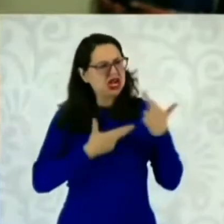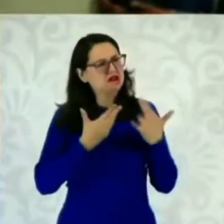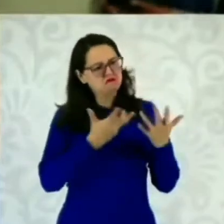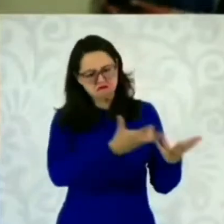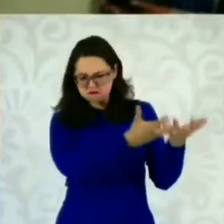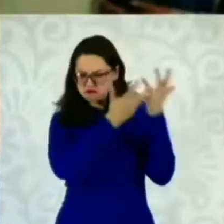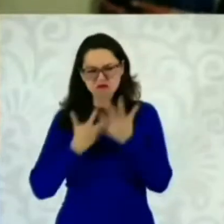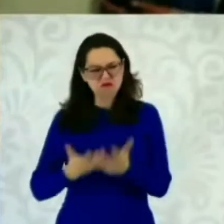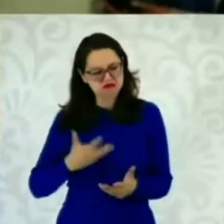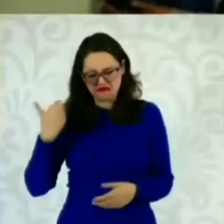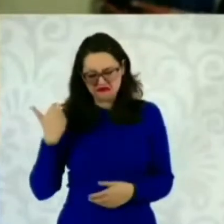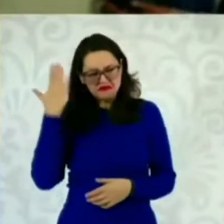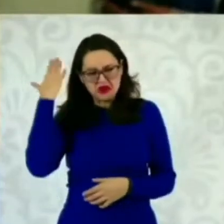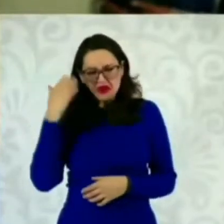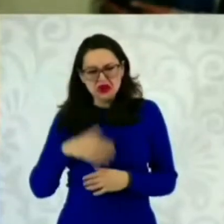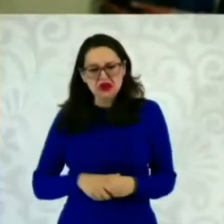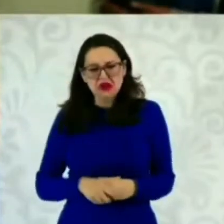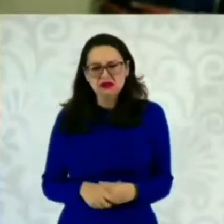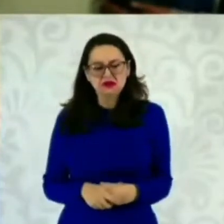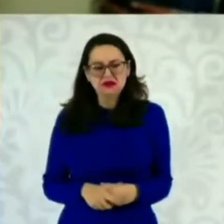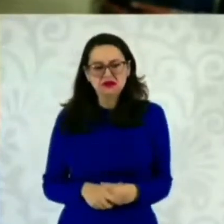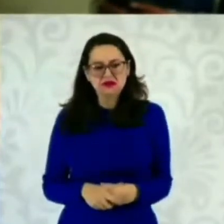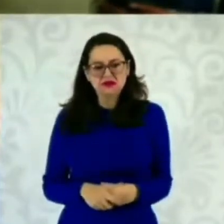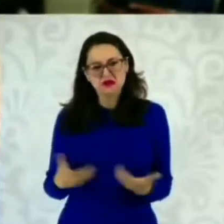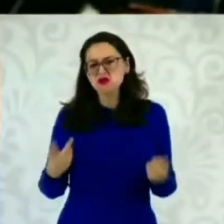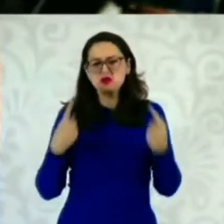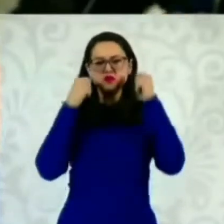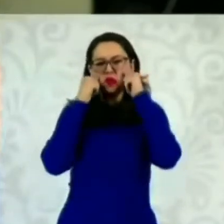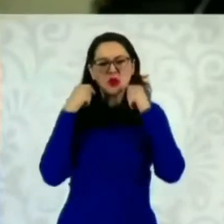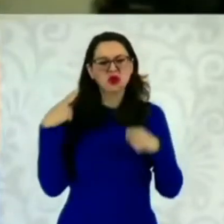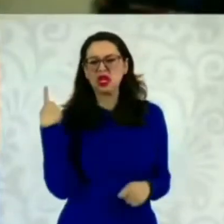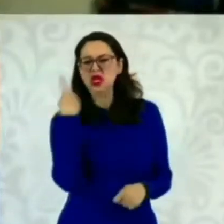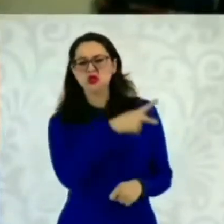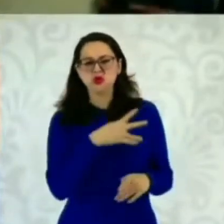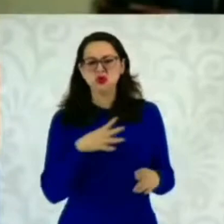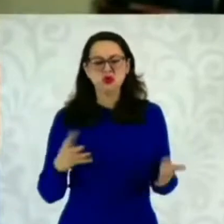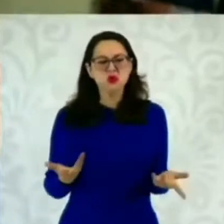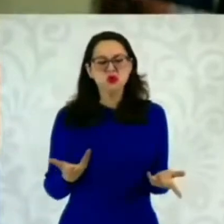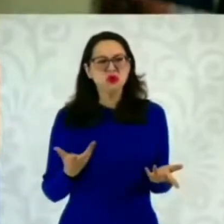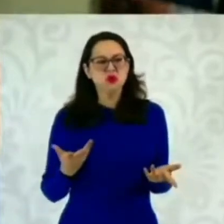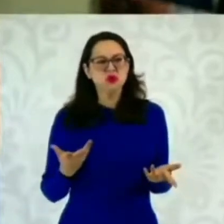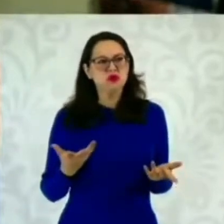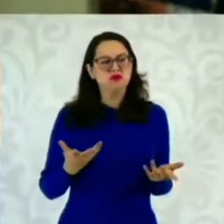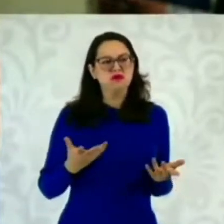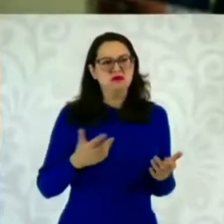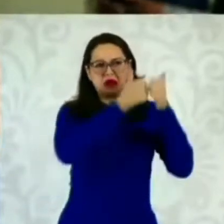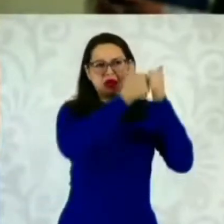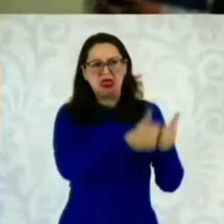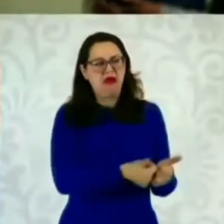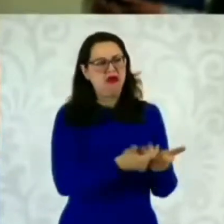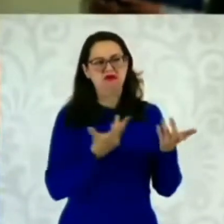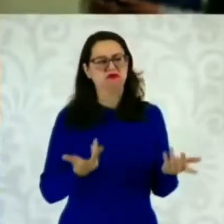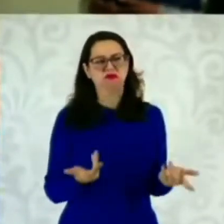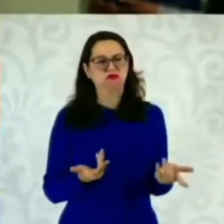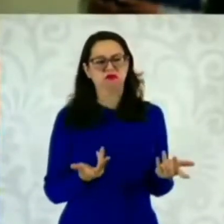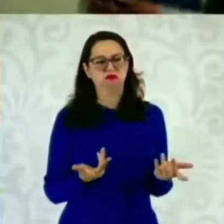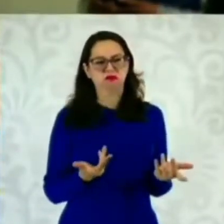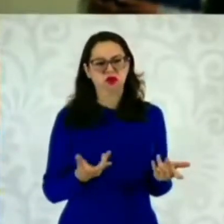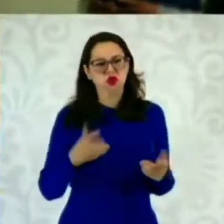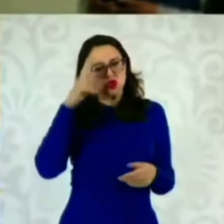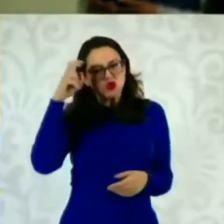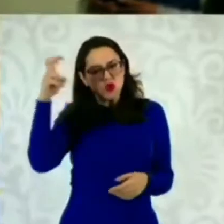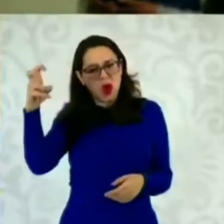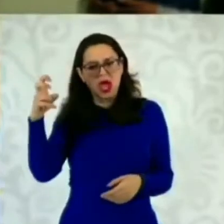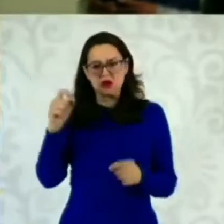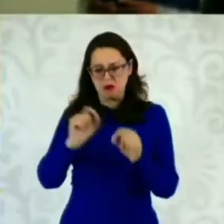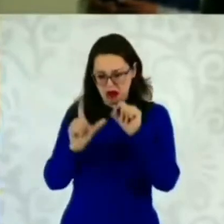a pesar de que sea en contra de su voluntad. Hablar del sueño mexicano es retomar algo que en algún